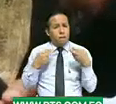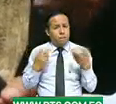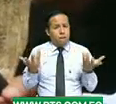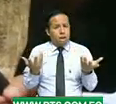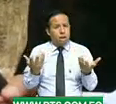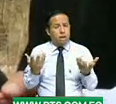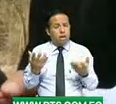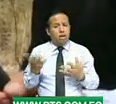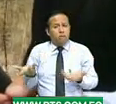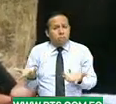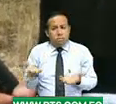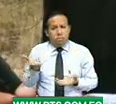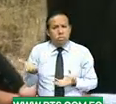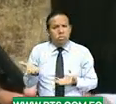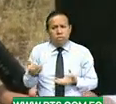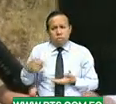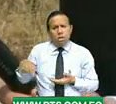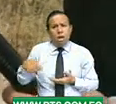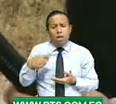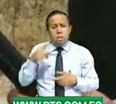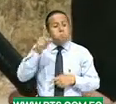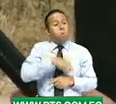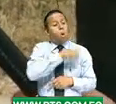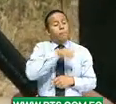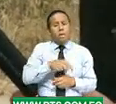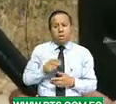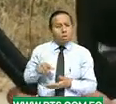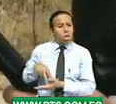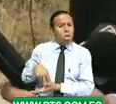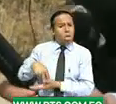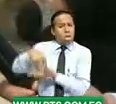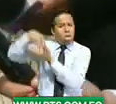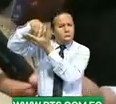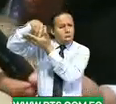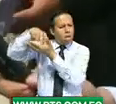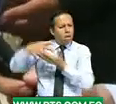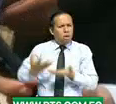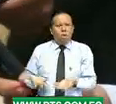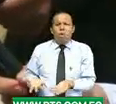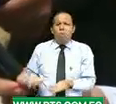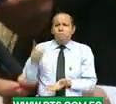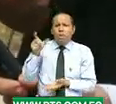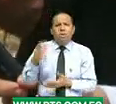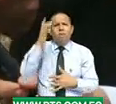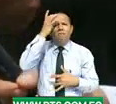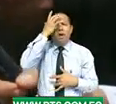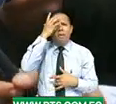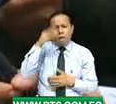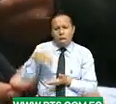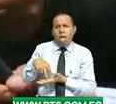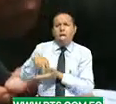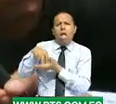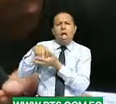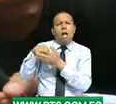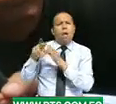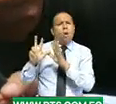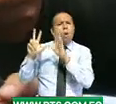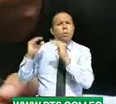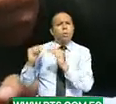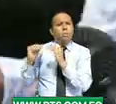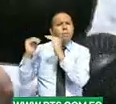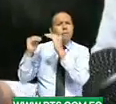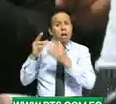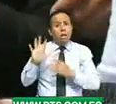que le corten que le prohíban usar el ascensor, porque es con clave, a una persona que tiene cáncer, que vive en el piso 8 y que además le corten el